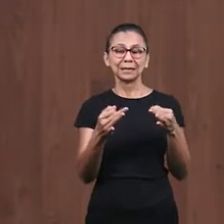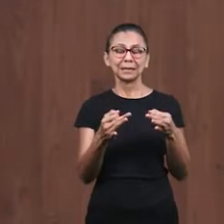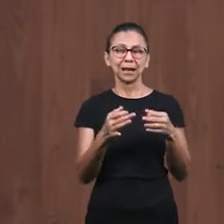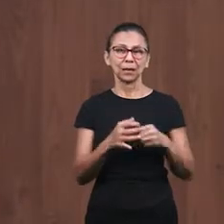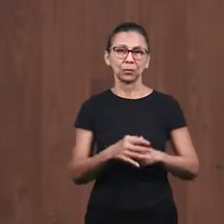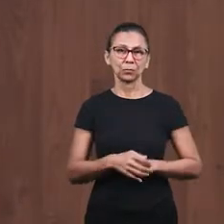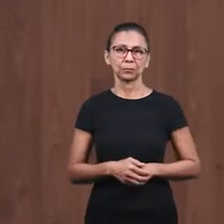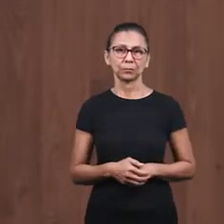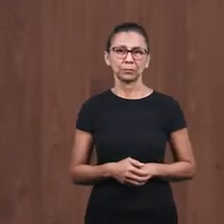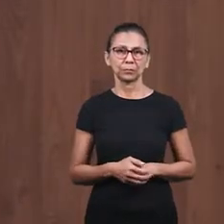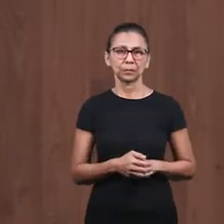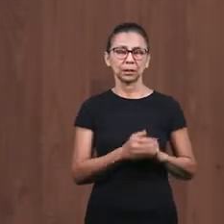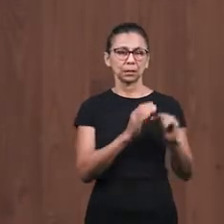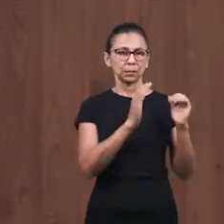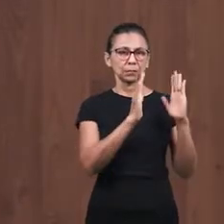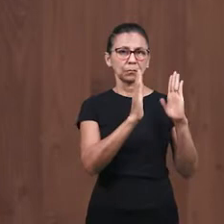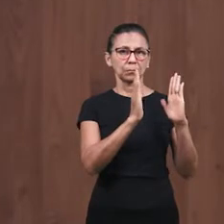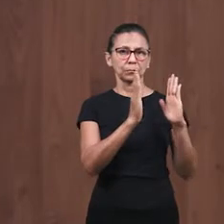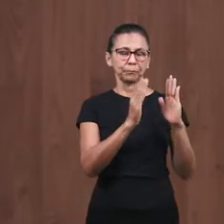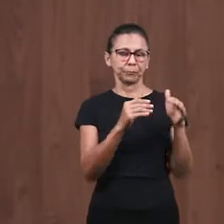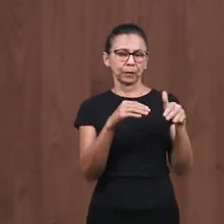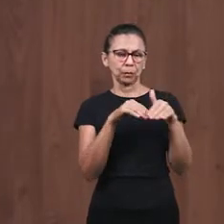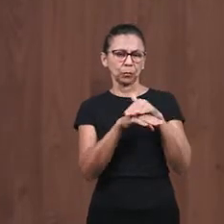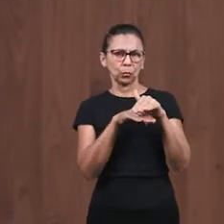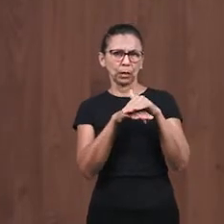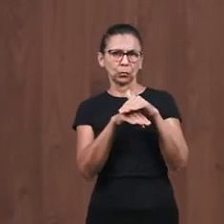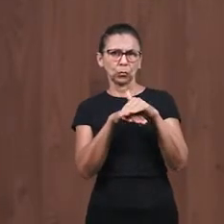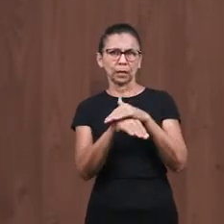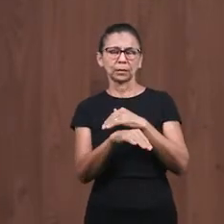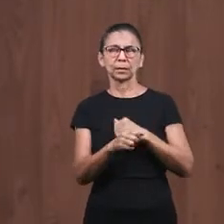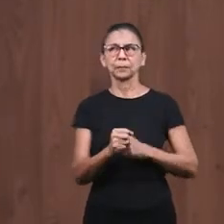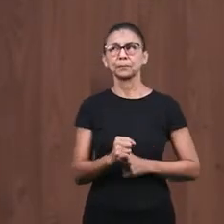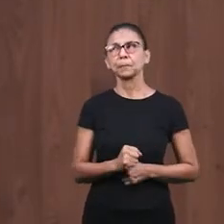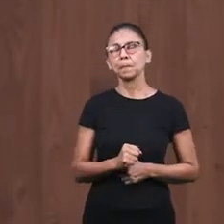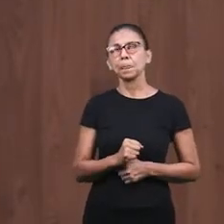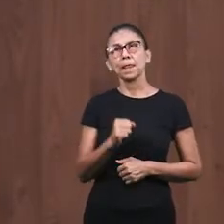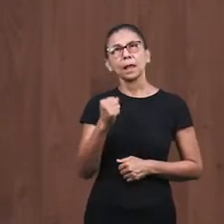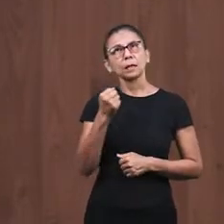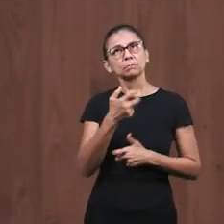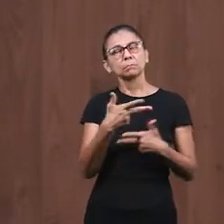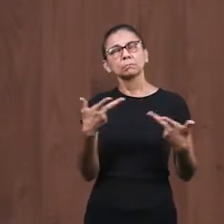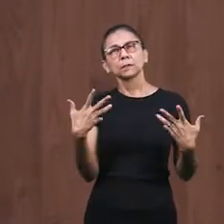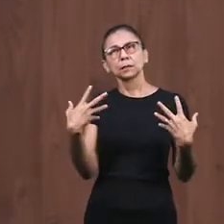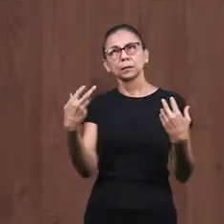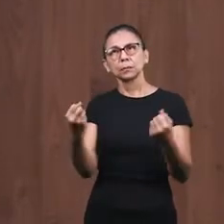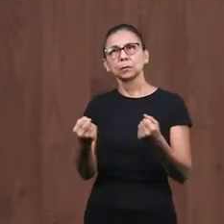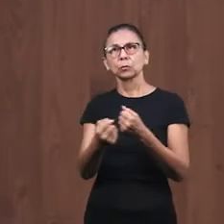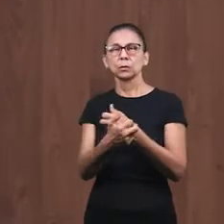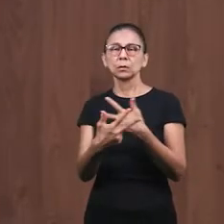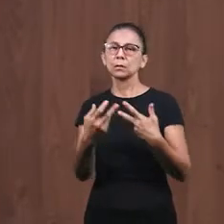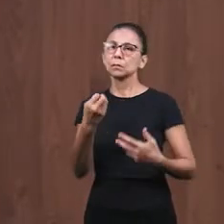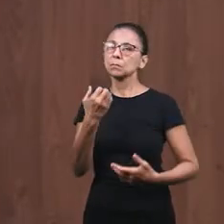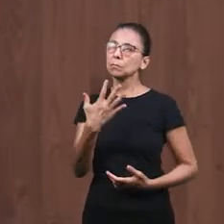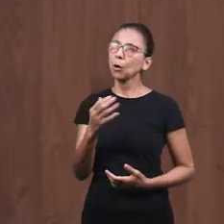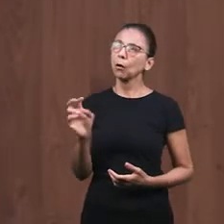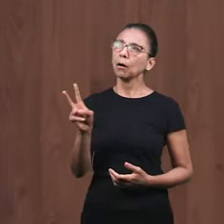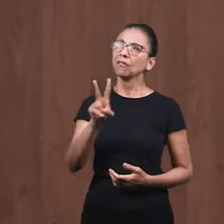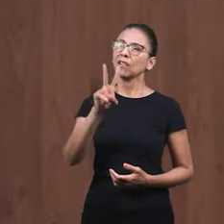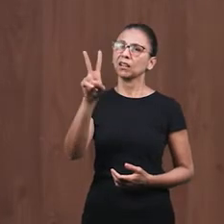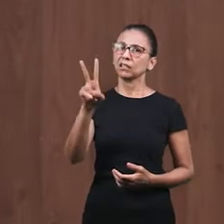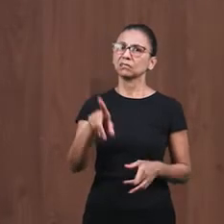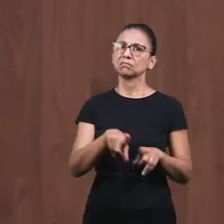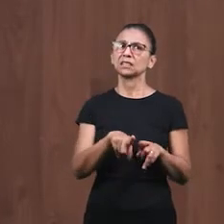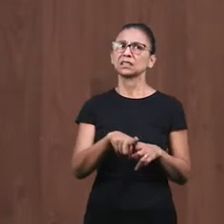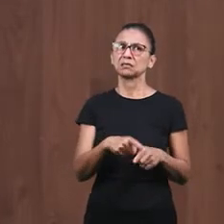Depósitos son cosas que recibimos en nuestra vida. Recibimos cosas buenas, cosas de valor, pero